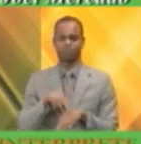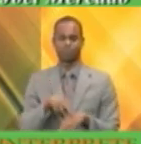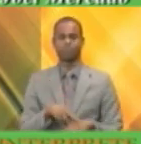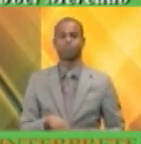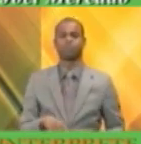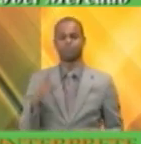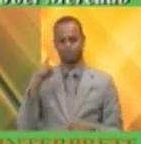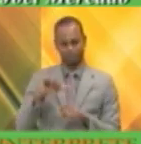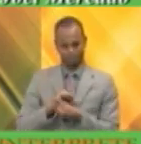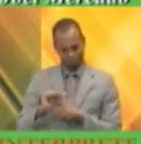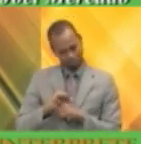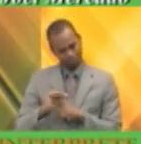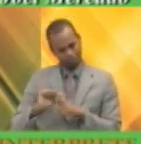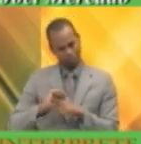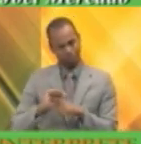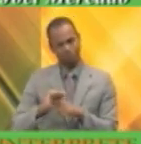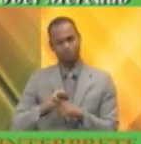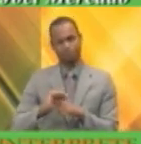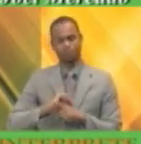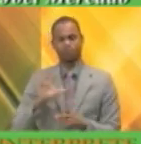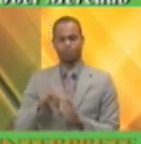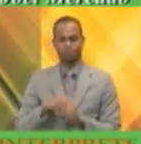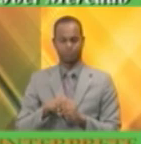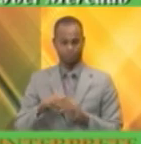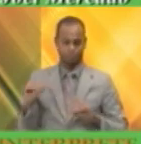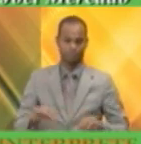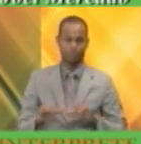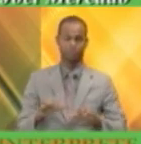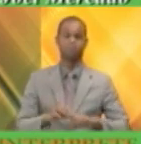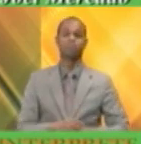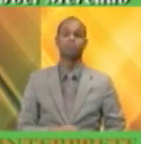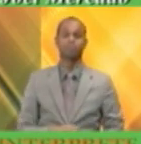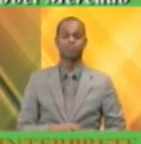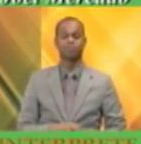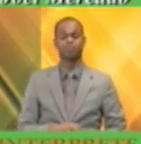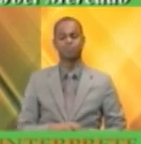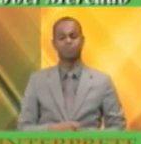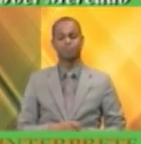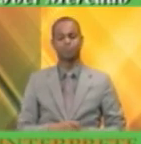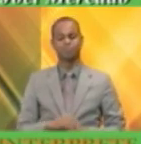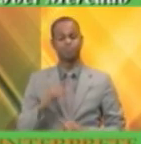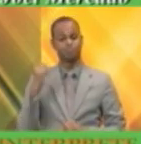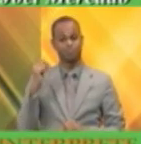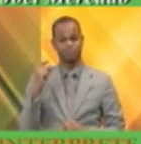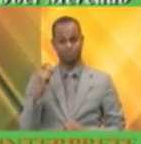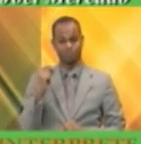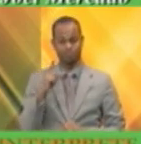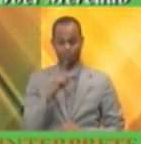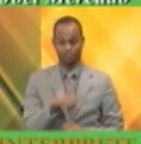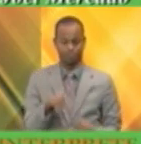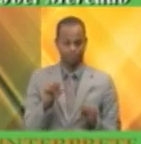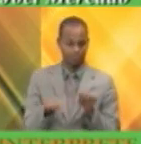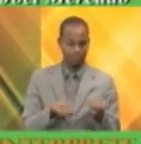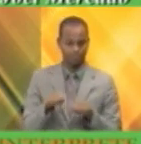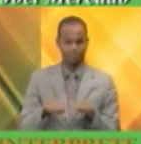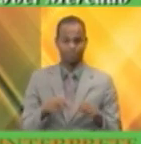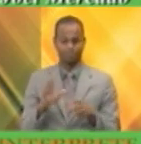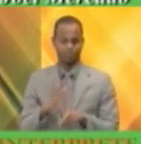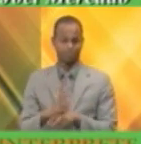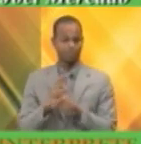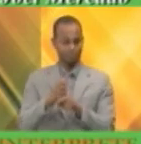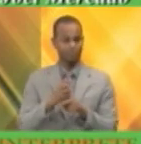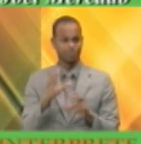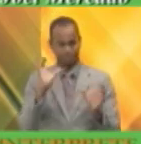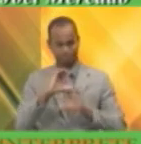Rico. A foguearlo dentro de nuestras posibilidades. Pero en grasa, si tiene alguna bicicleta o alguien que te la preste, búscala por